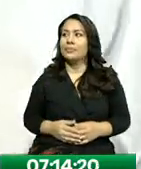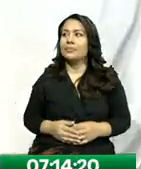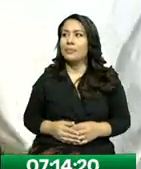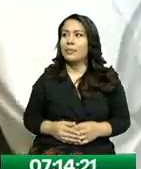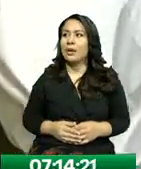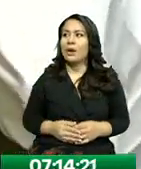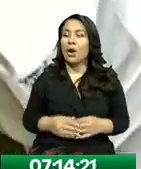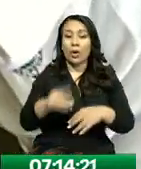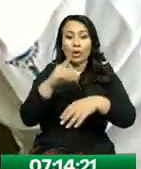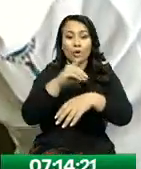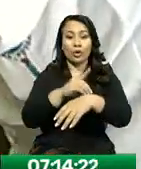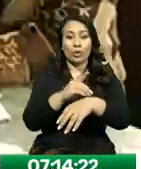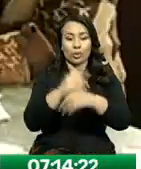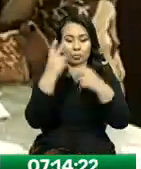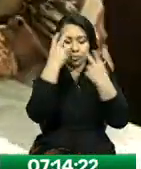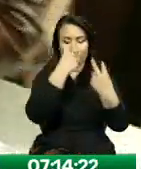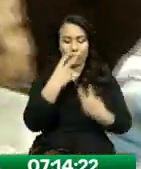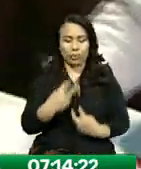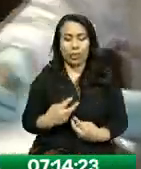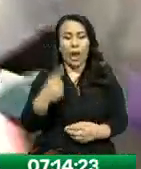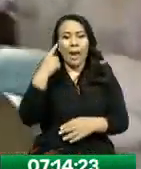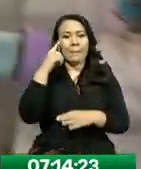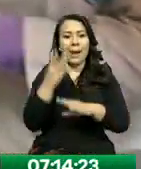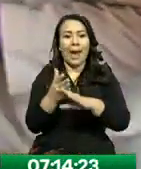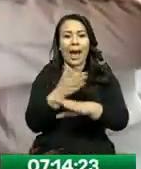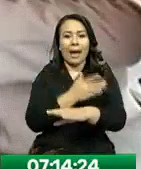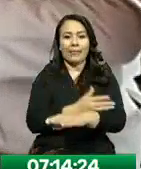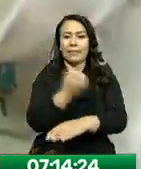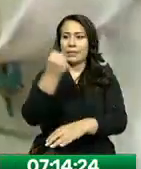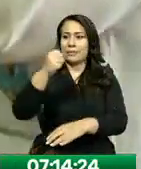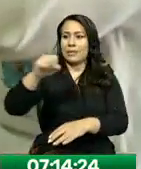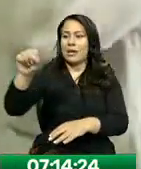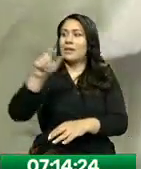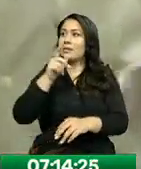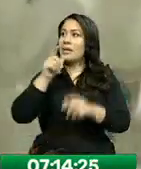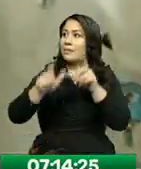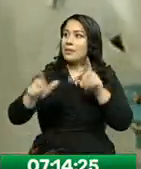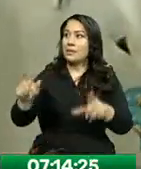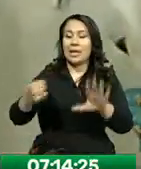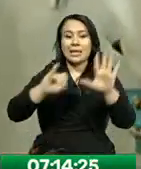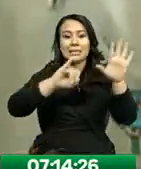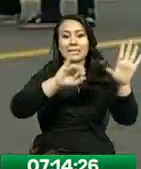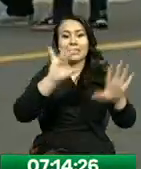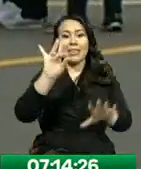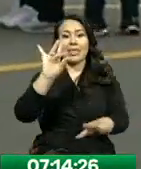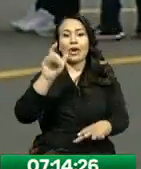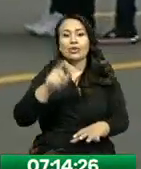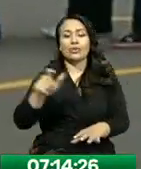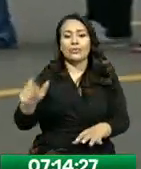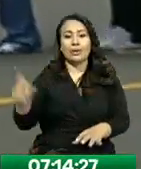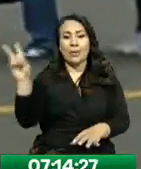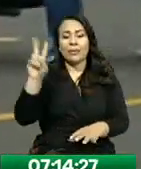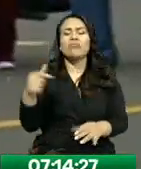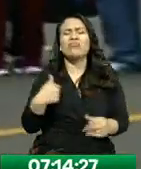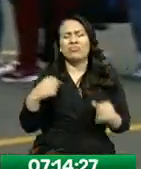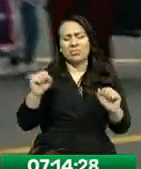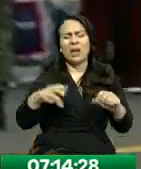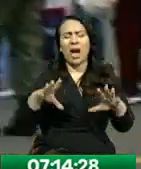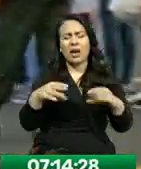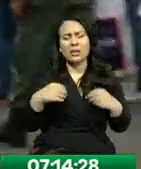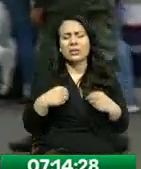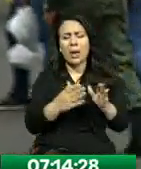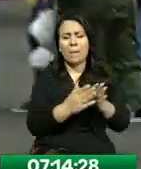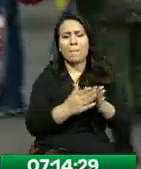Un chequeo médico a manera de preembarque fue lo primero para los 68 venezolanos que decidieron acogerse al plan